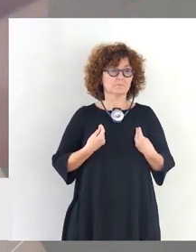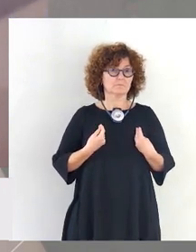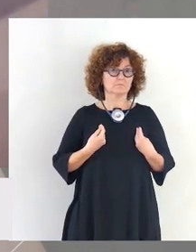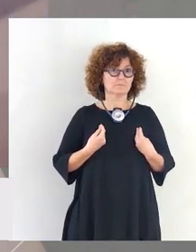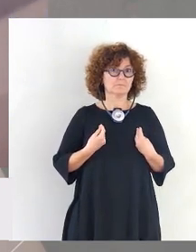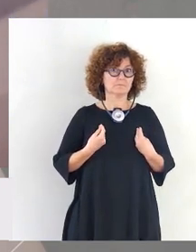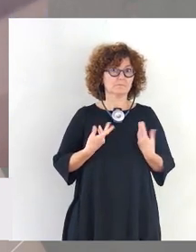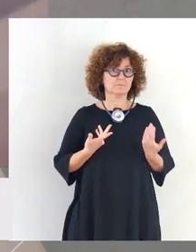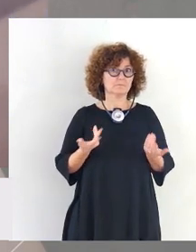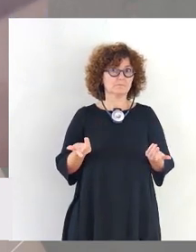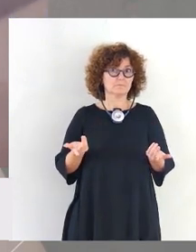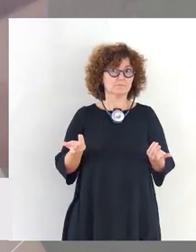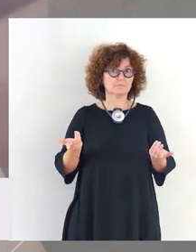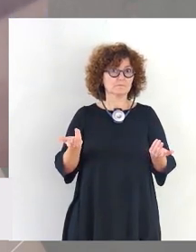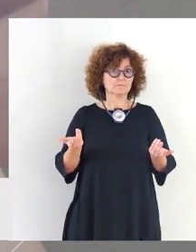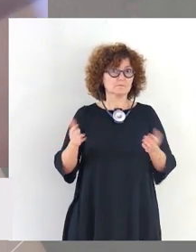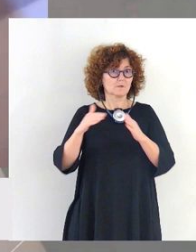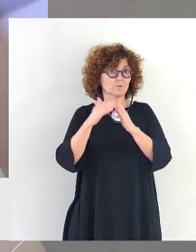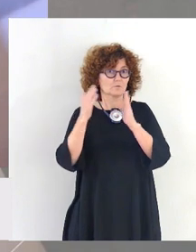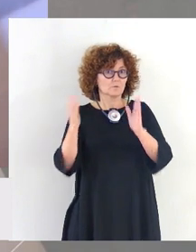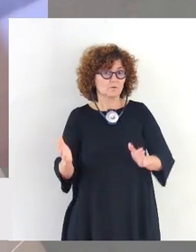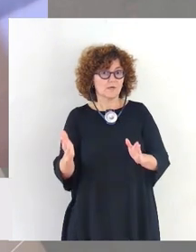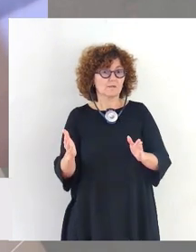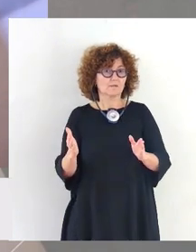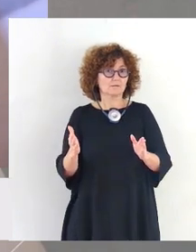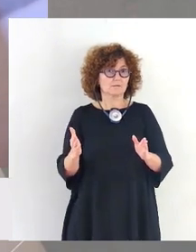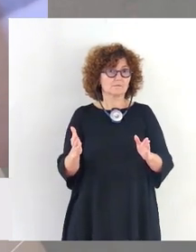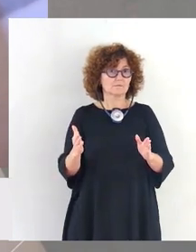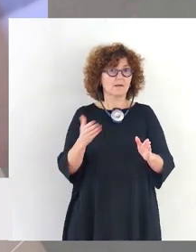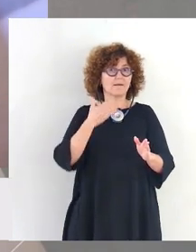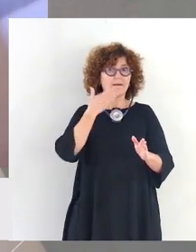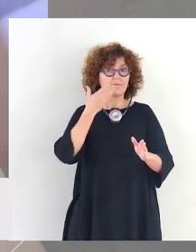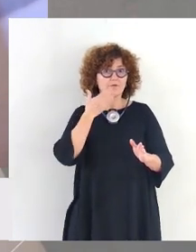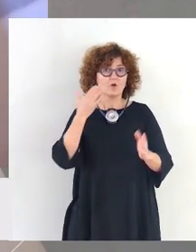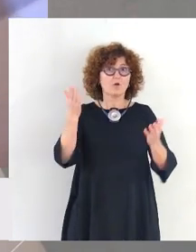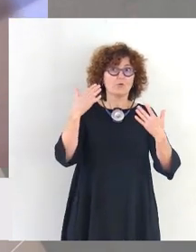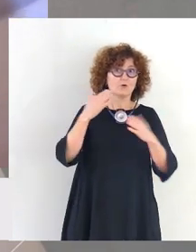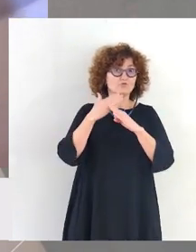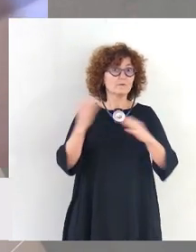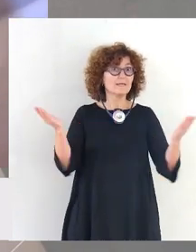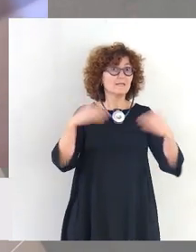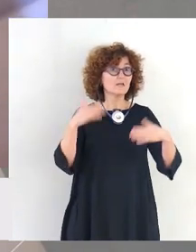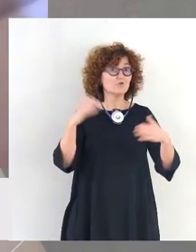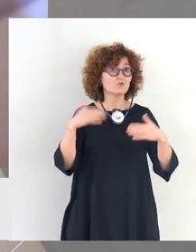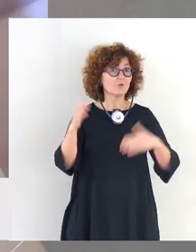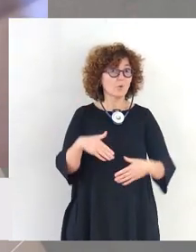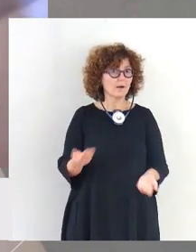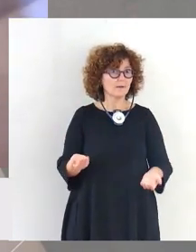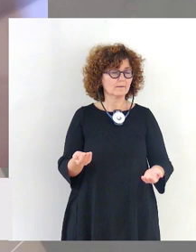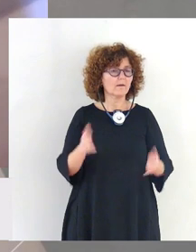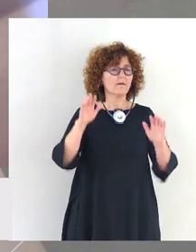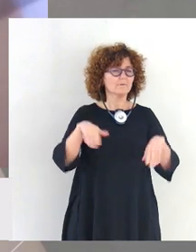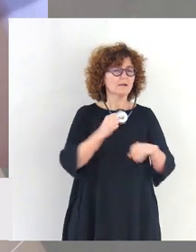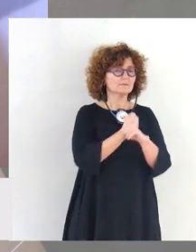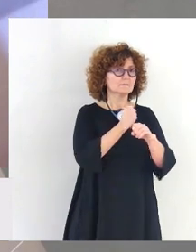en un hogar con ineficiencia energética trabajan en trabajos manuales menos